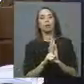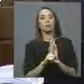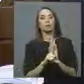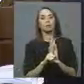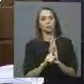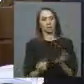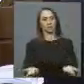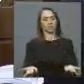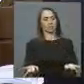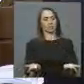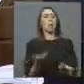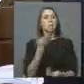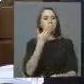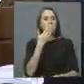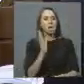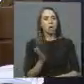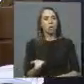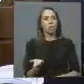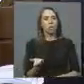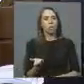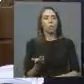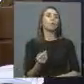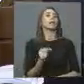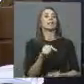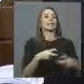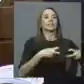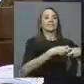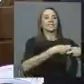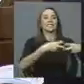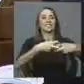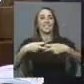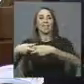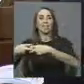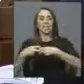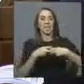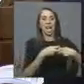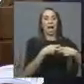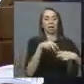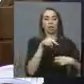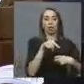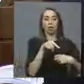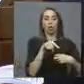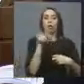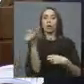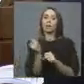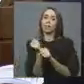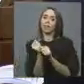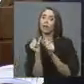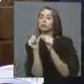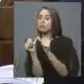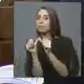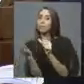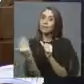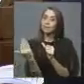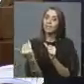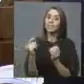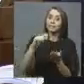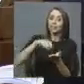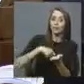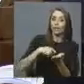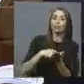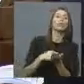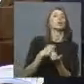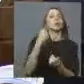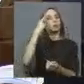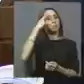¿No sería acaso mejor que esos propios sindicatos que tuvieran que persuadir a sus trabajadores lo hicieran por la vía de la